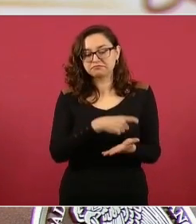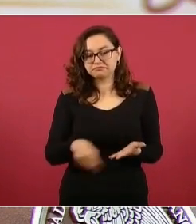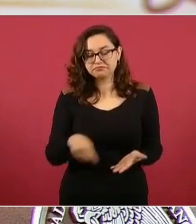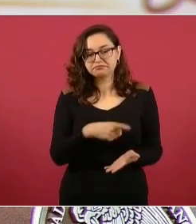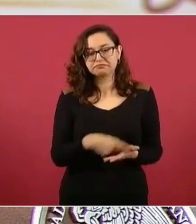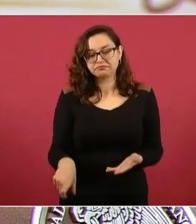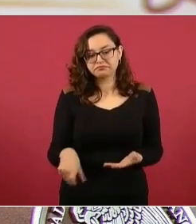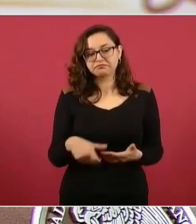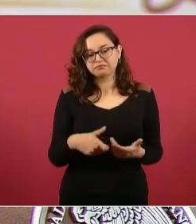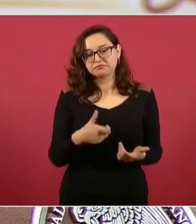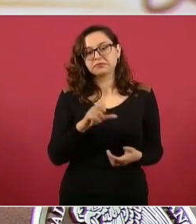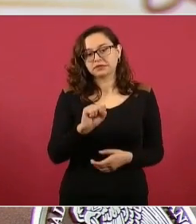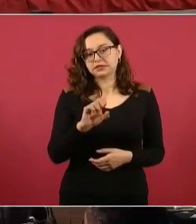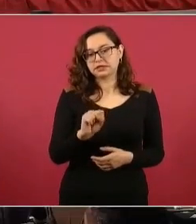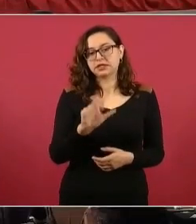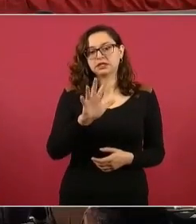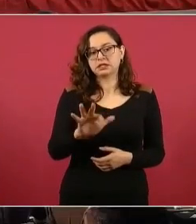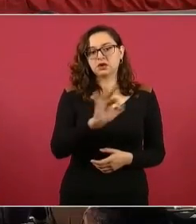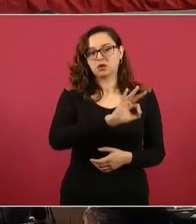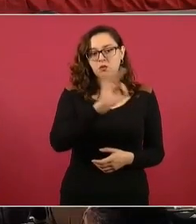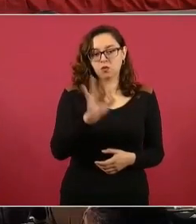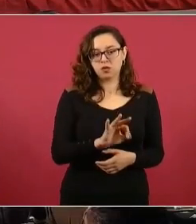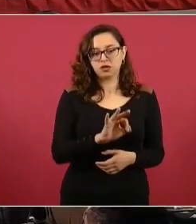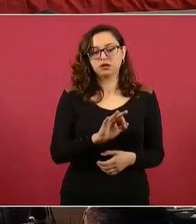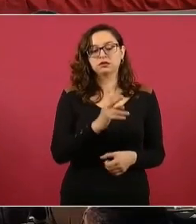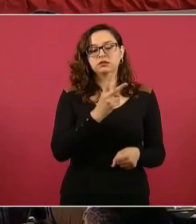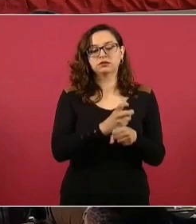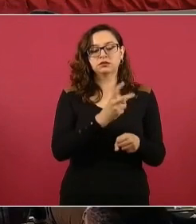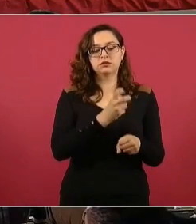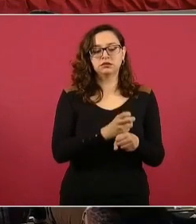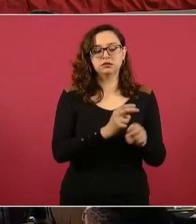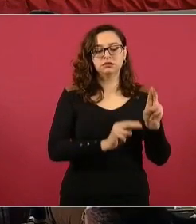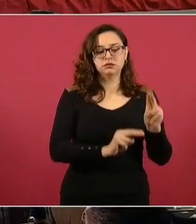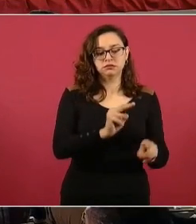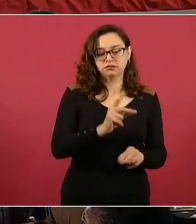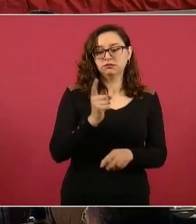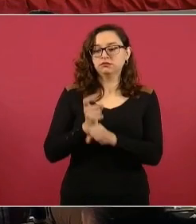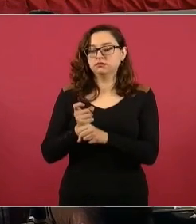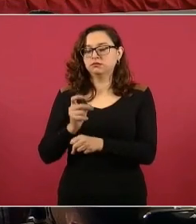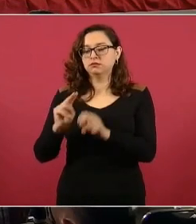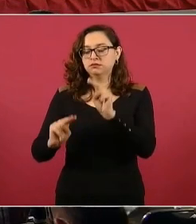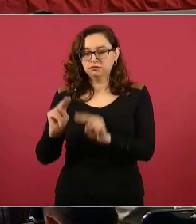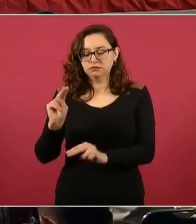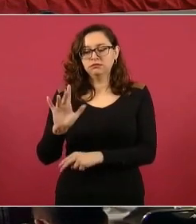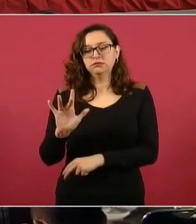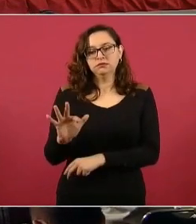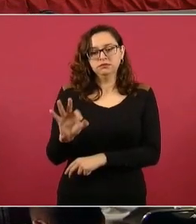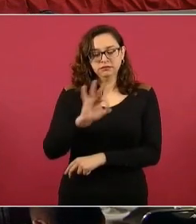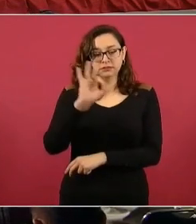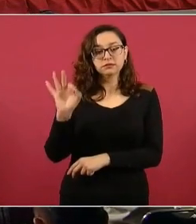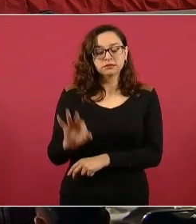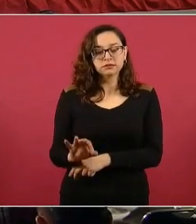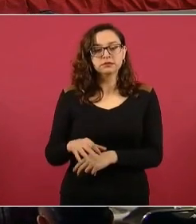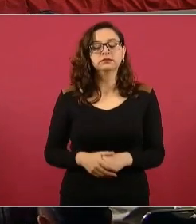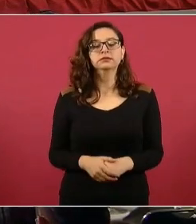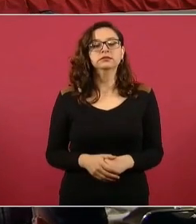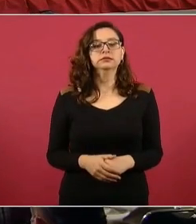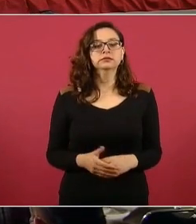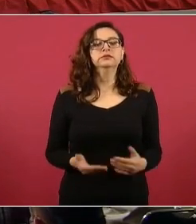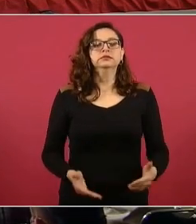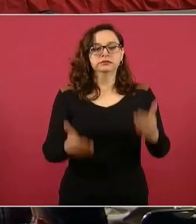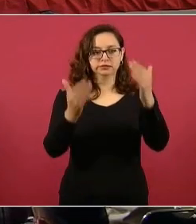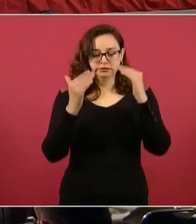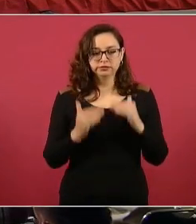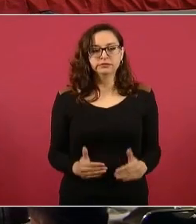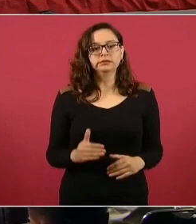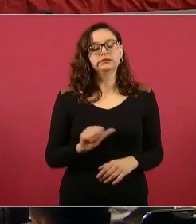del 65 por ciento en el segundo nivel y de 50 por ciento en el primer nivel de atención en el caso de otras escalas podemos pasar